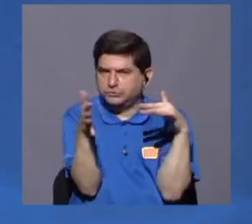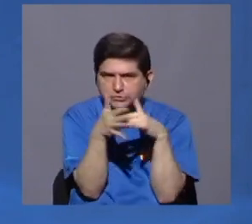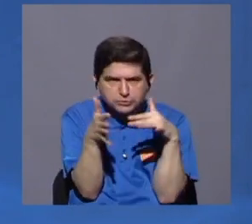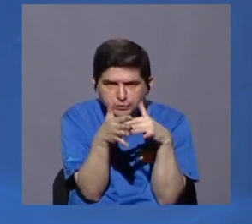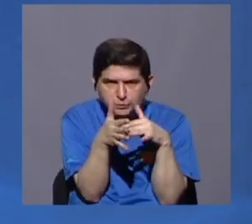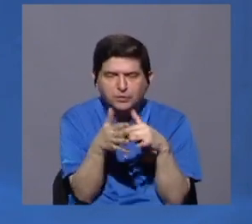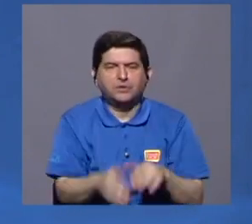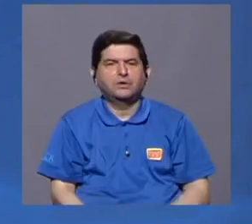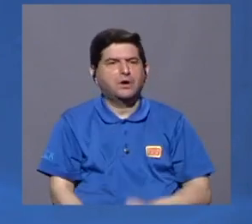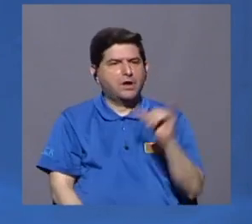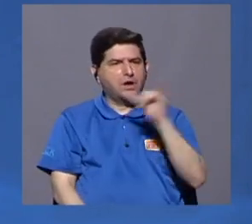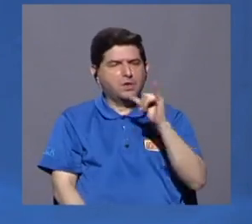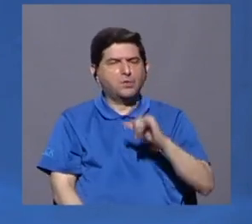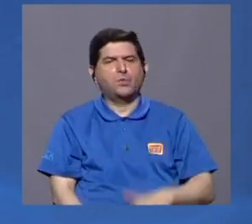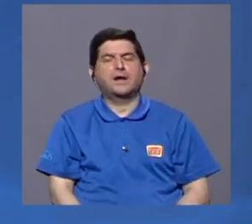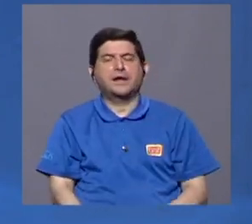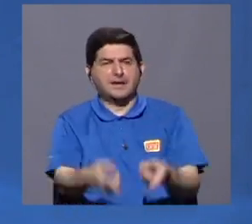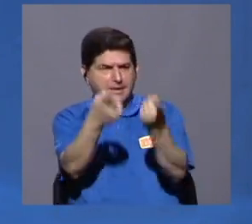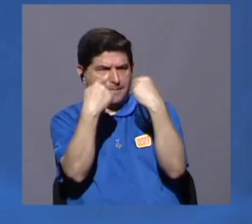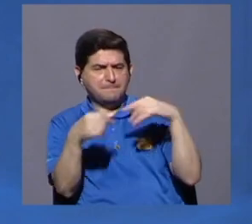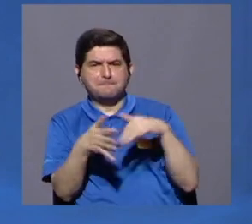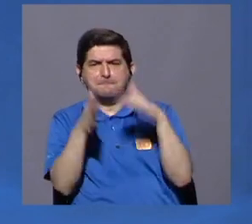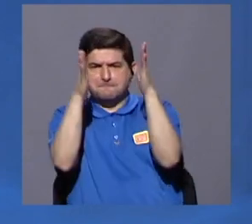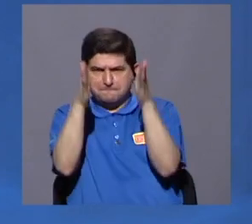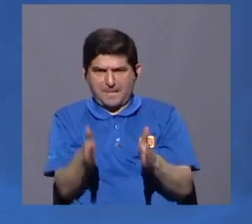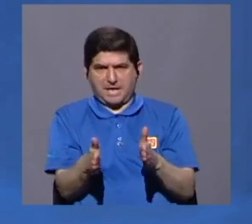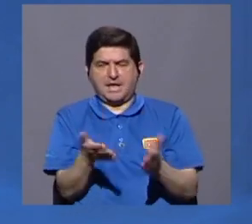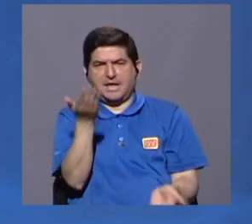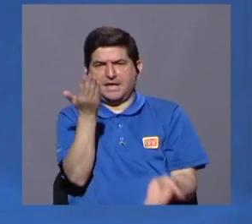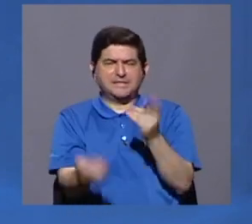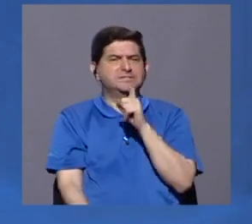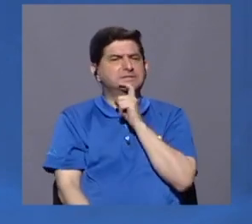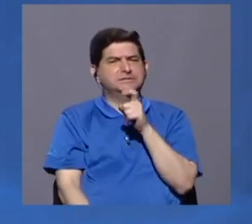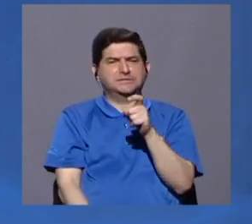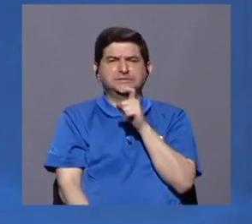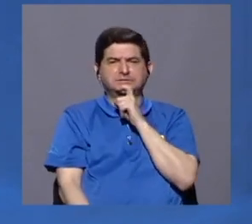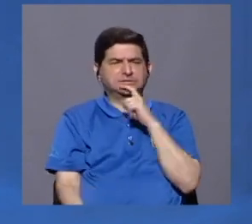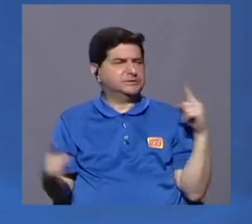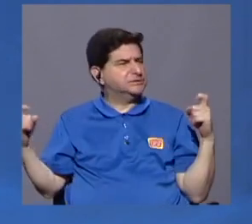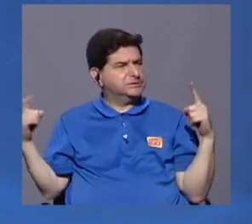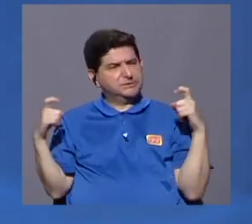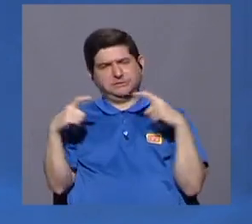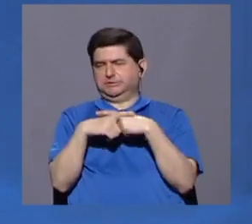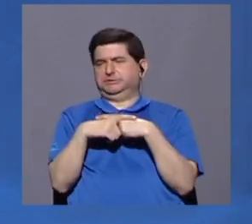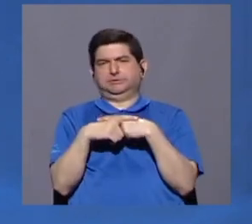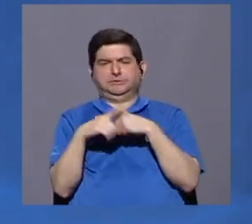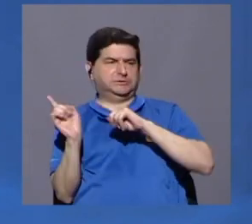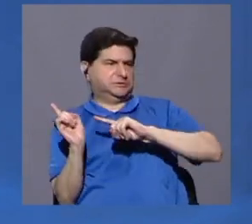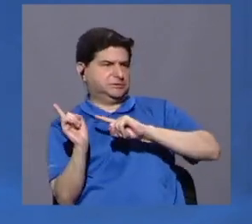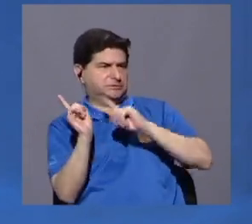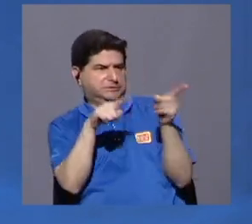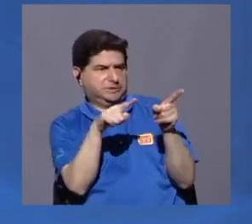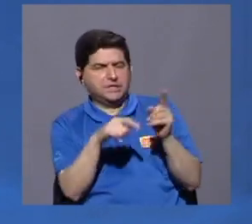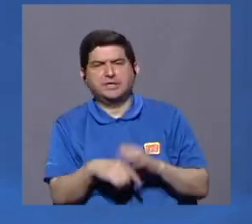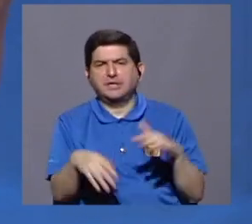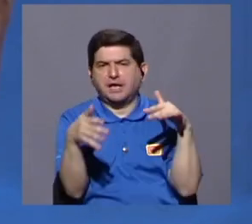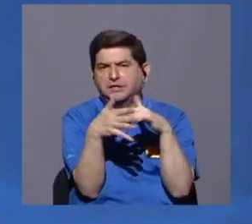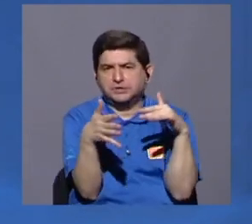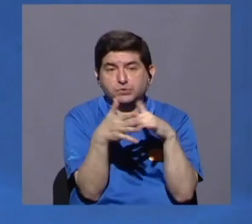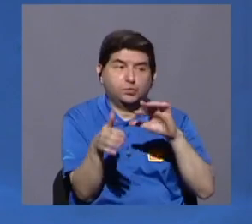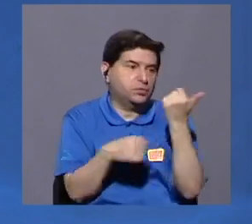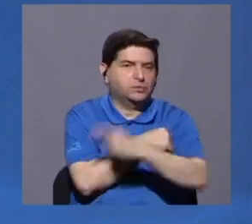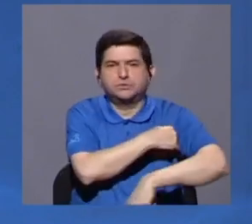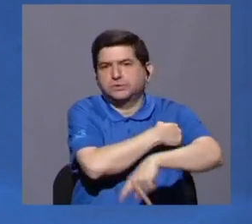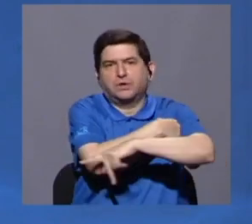que puedan venir estudiantes que tal vez es muy difícil es muy complicado ir a sacar esos estudios a